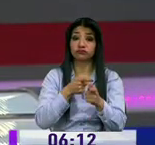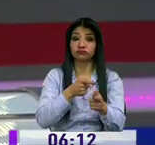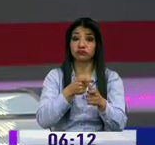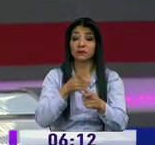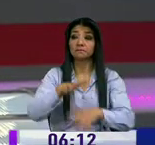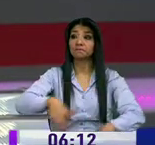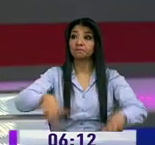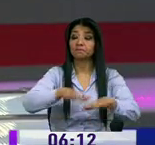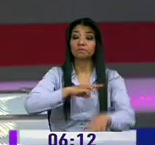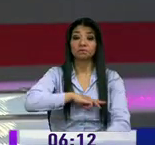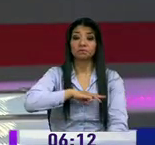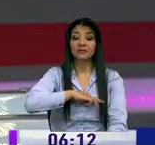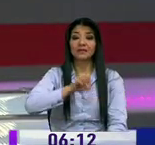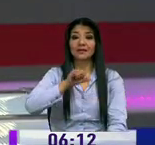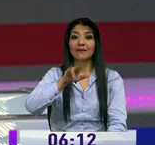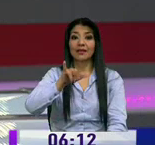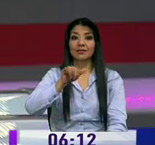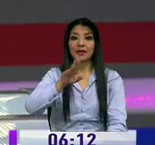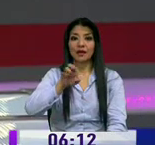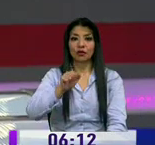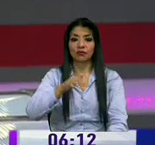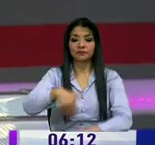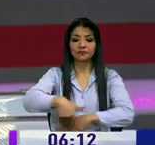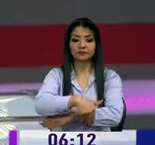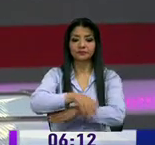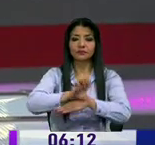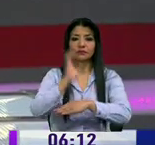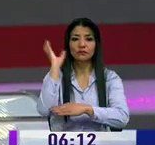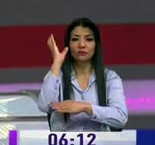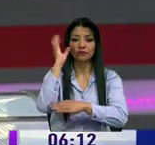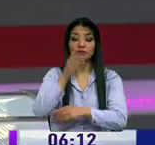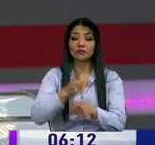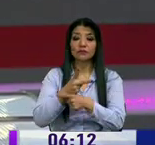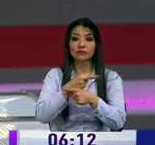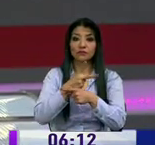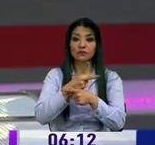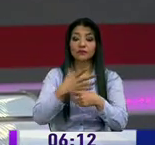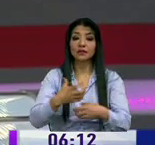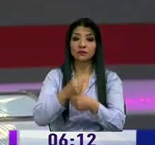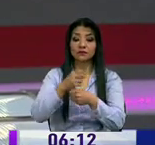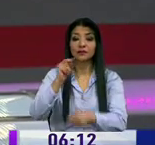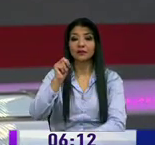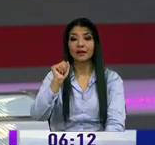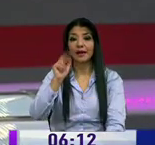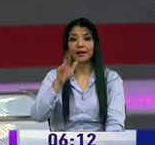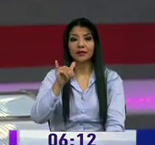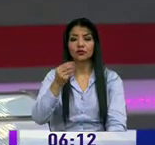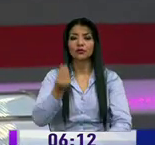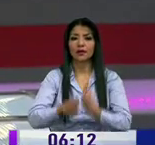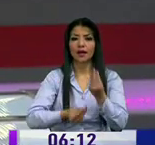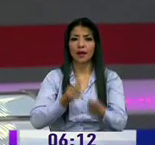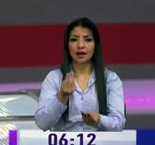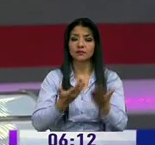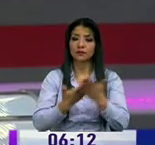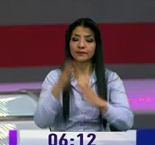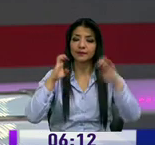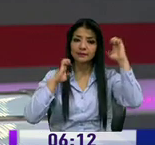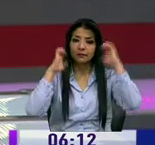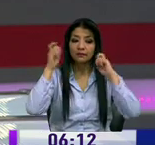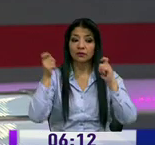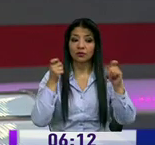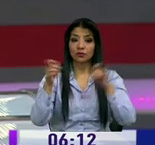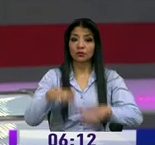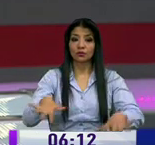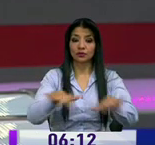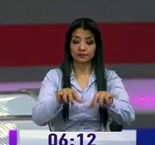de Sabaneo, a pocos kilómetros del territorio ecuatoriano. El Consejo de Seguridad de Nariño ha optado por nuevas estrategias para el control de